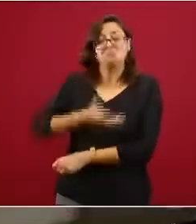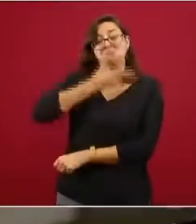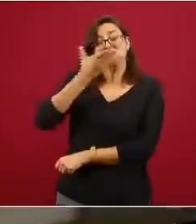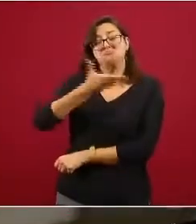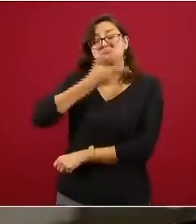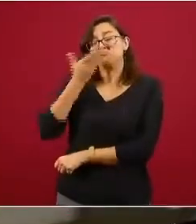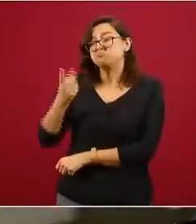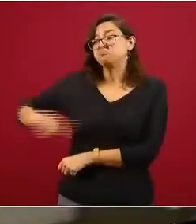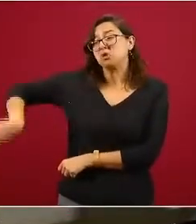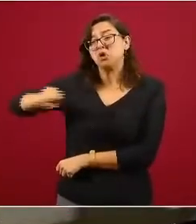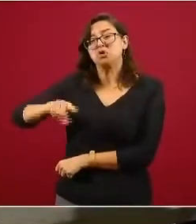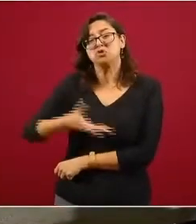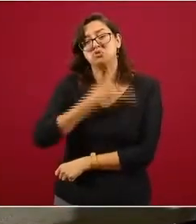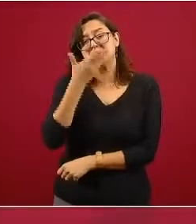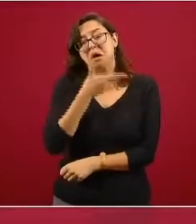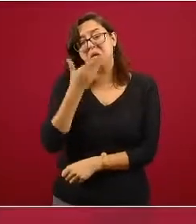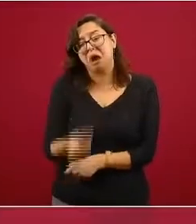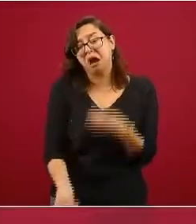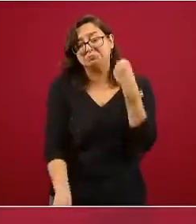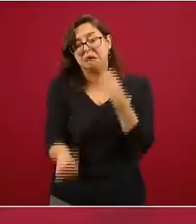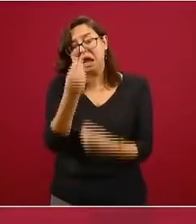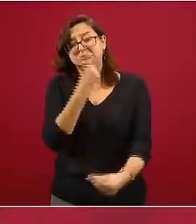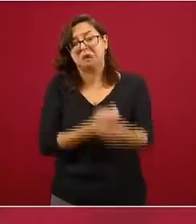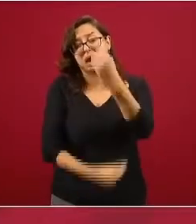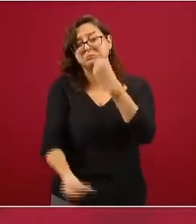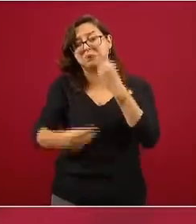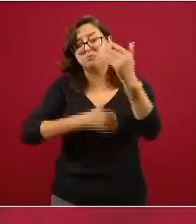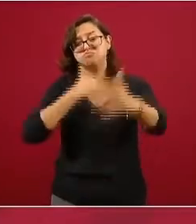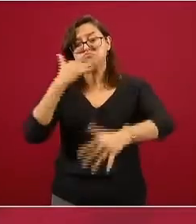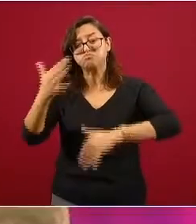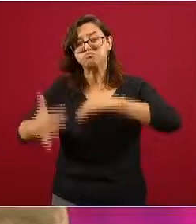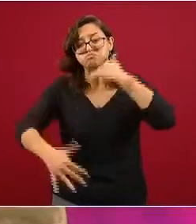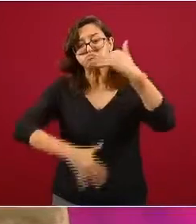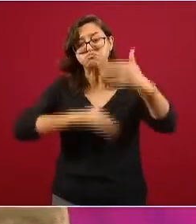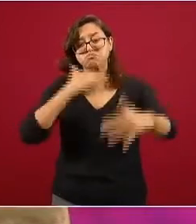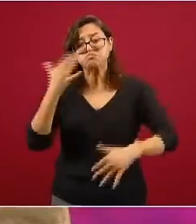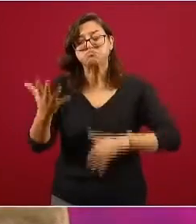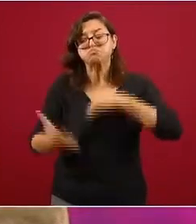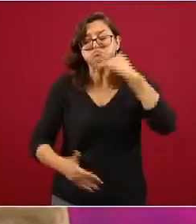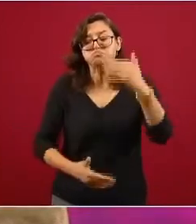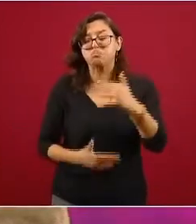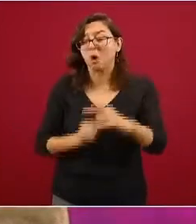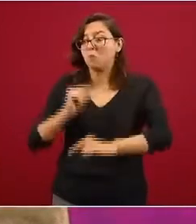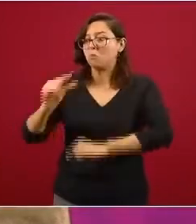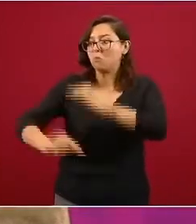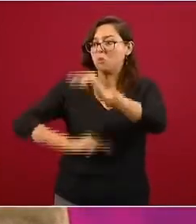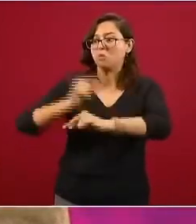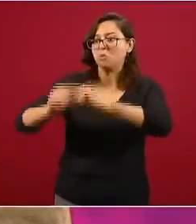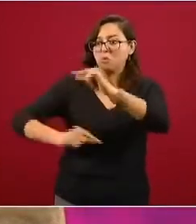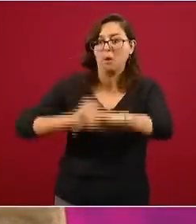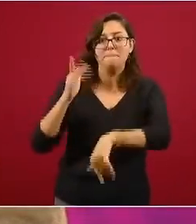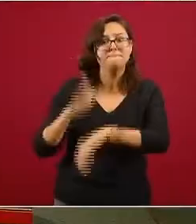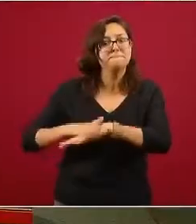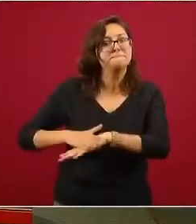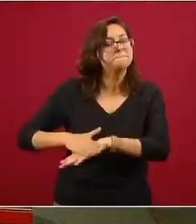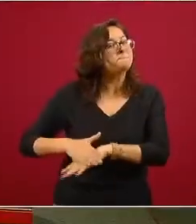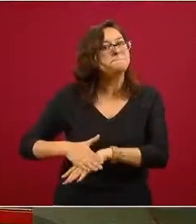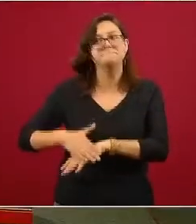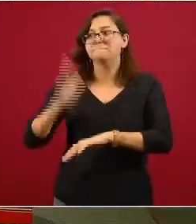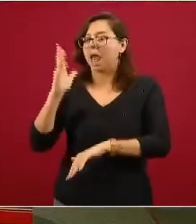un sistema alimentario que progresivamente ha ido expandiendo su dependencia a los